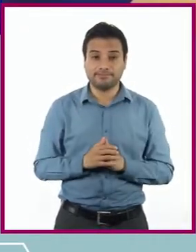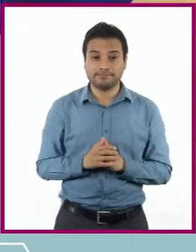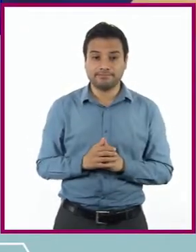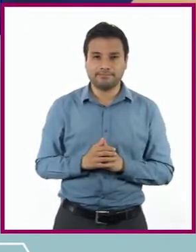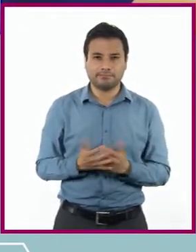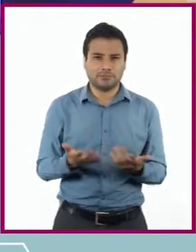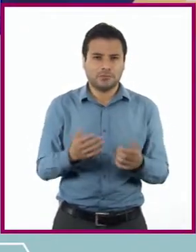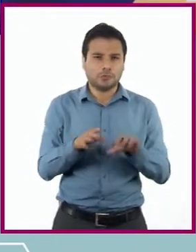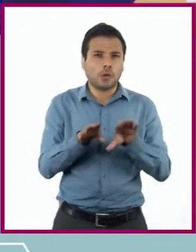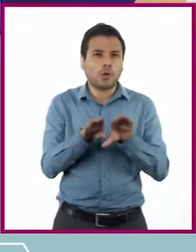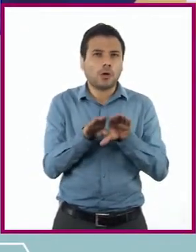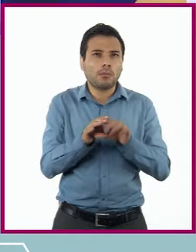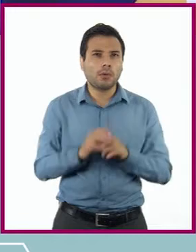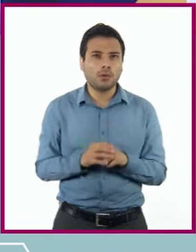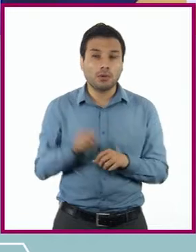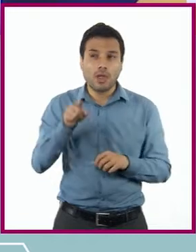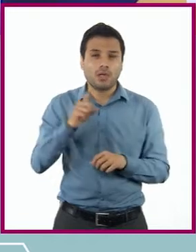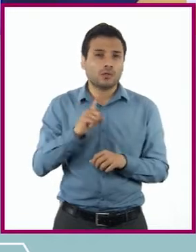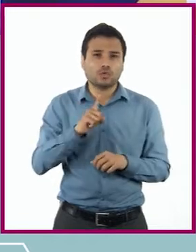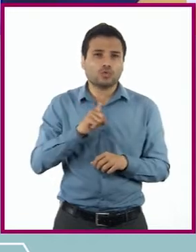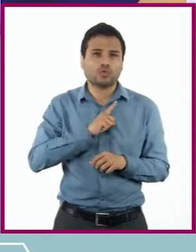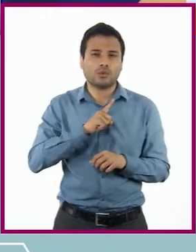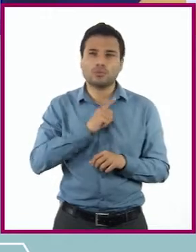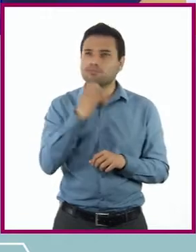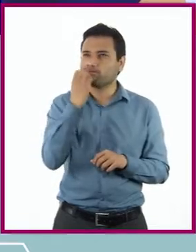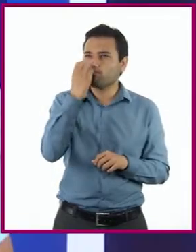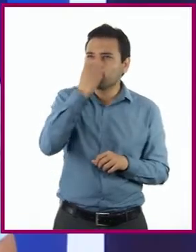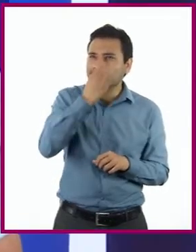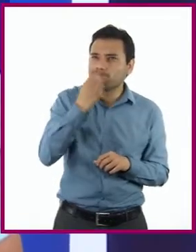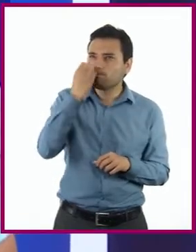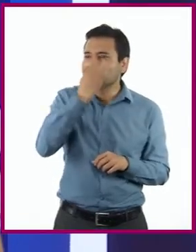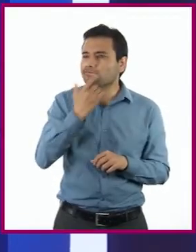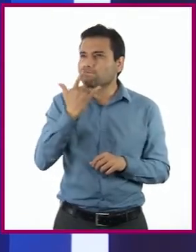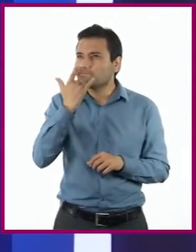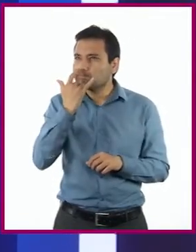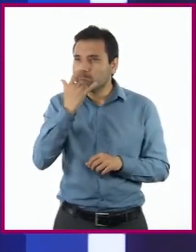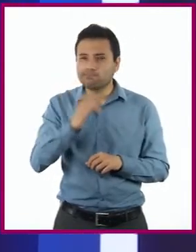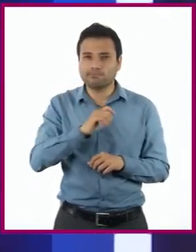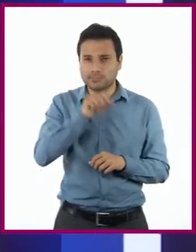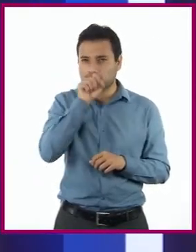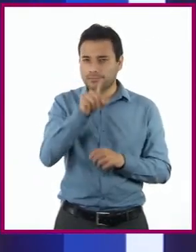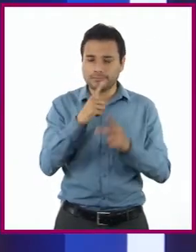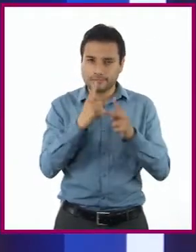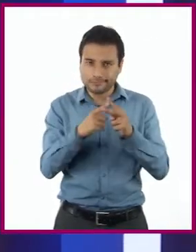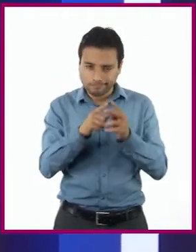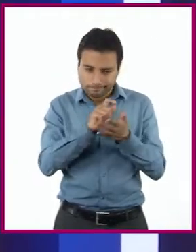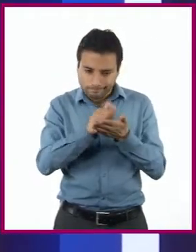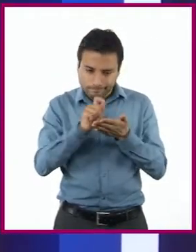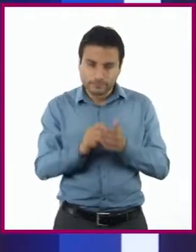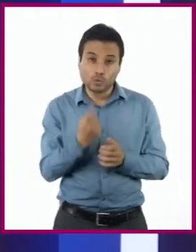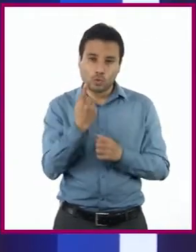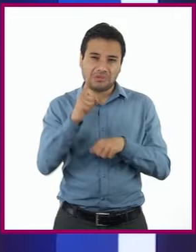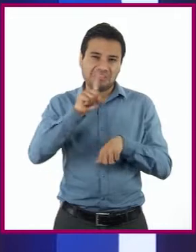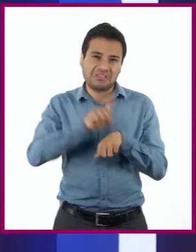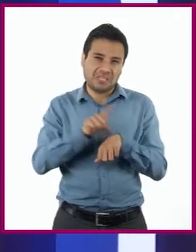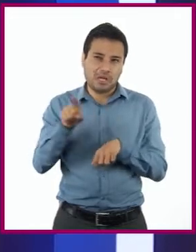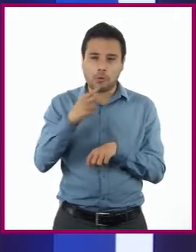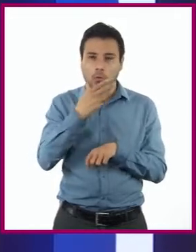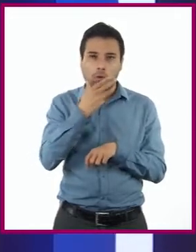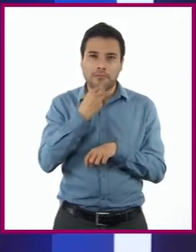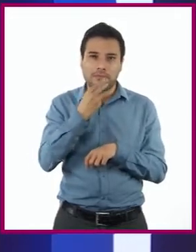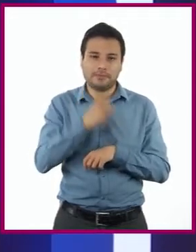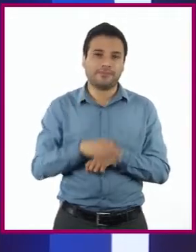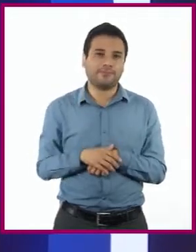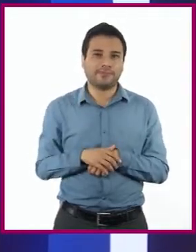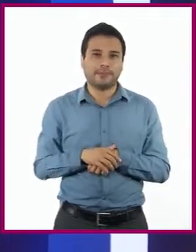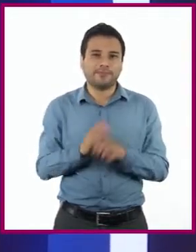de la Tierra utilizando su observación y la geometría. La historia relata que un día Eratóstenes